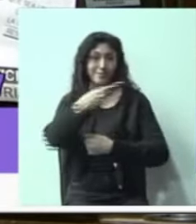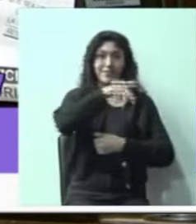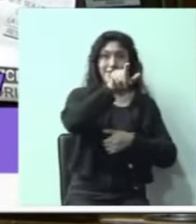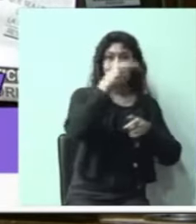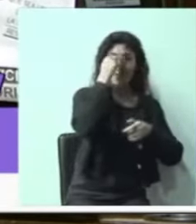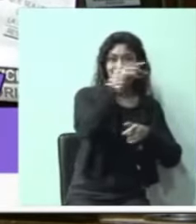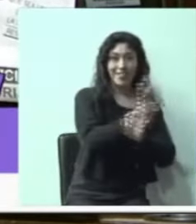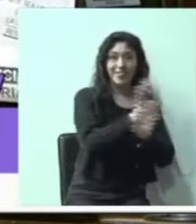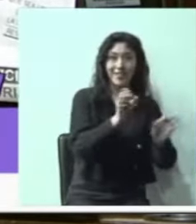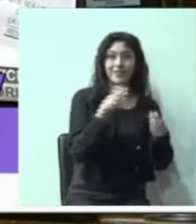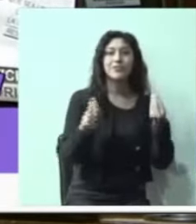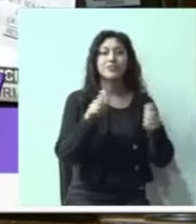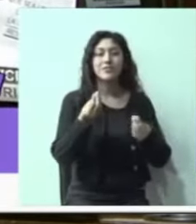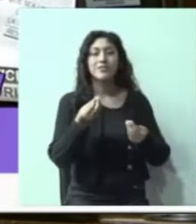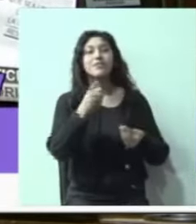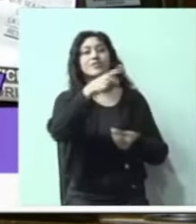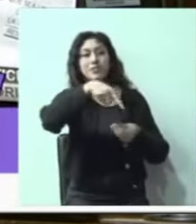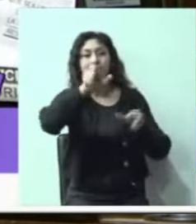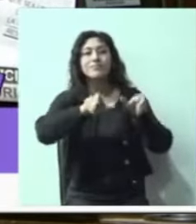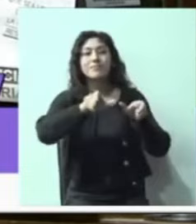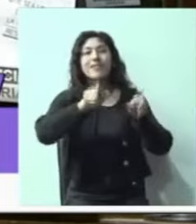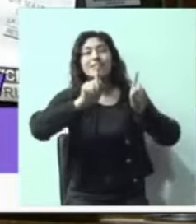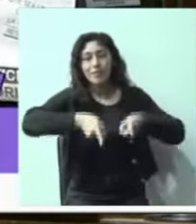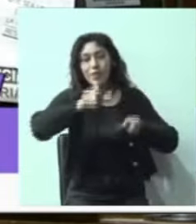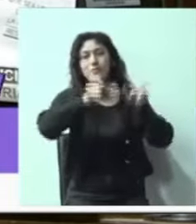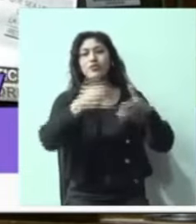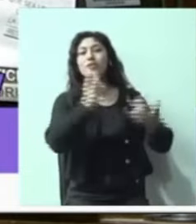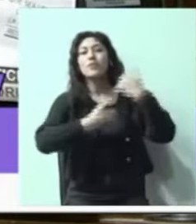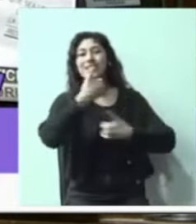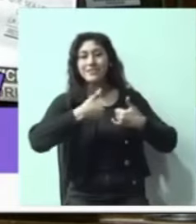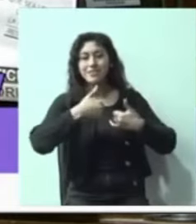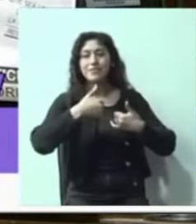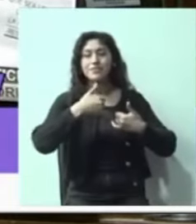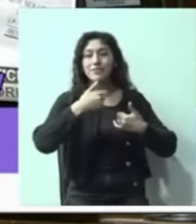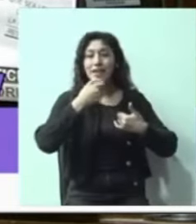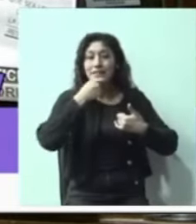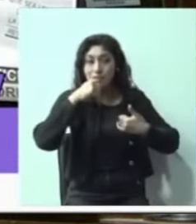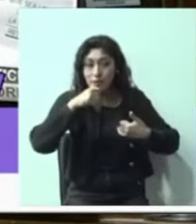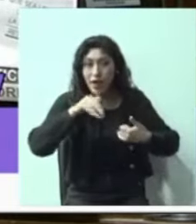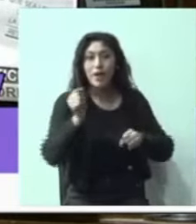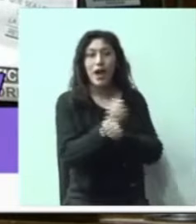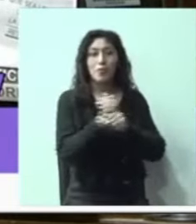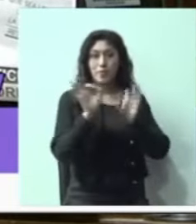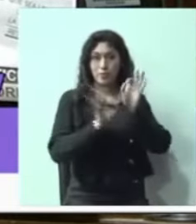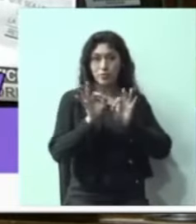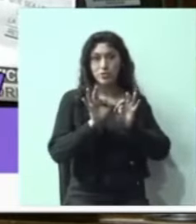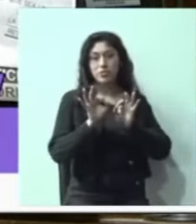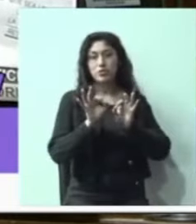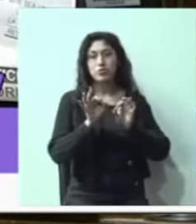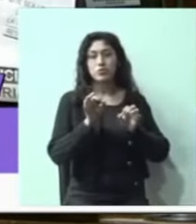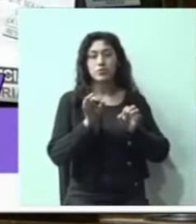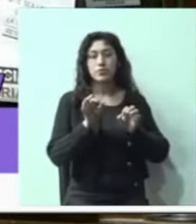también saben que me están diciendo, y yo ya lo sé, y lo he denunciado en otras oportunidades, que si se aprueba esto, no solamente afectaría